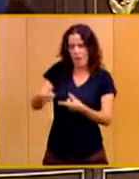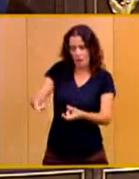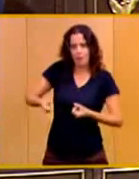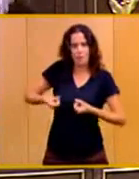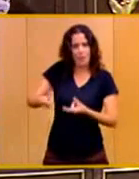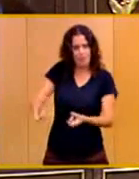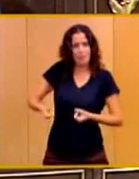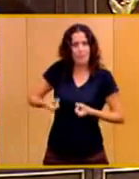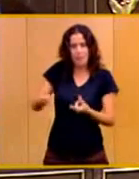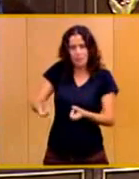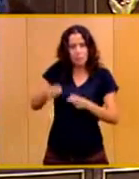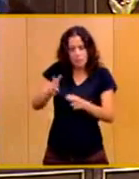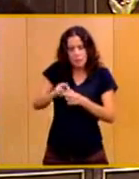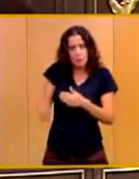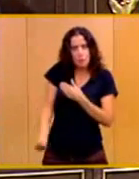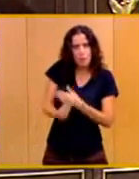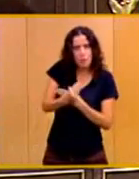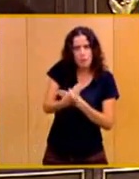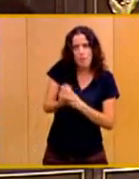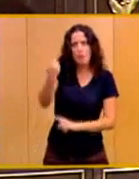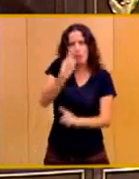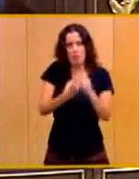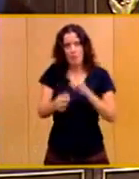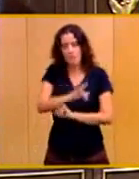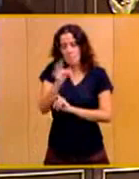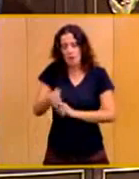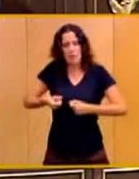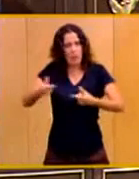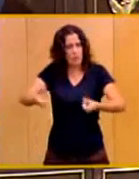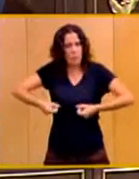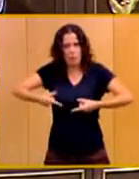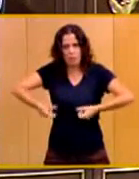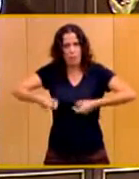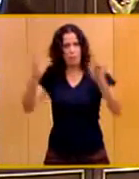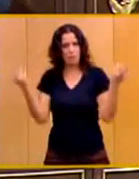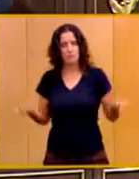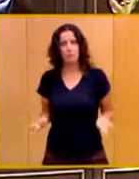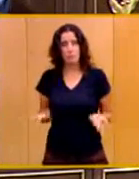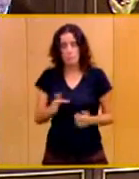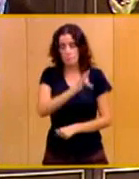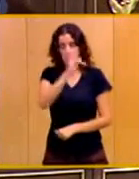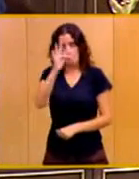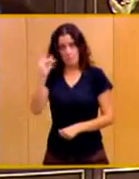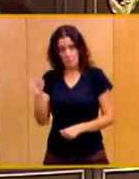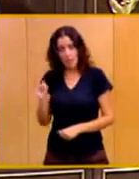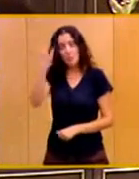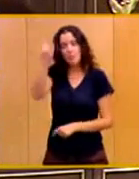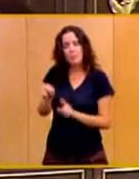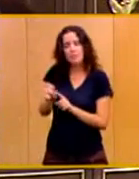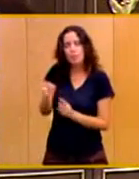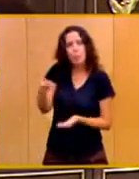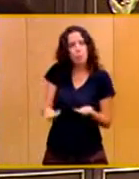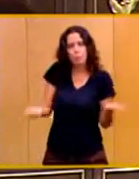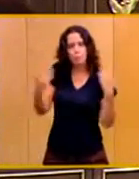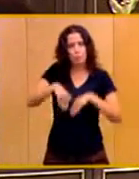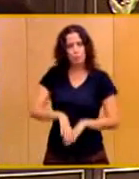superfluos, de las subvenciones arbitrarias y del despilfarro. Y, sobre todo, ha sido injusto. Ni